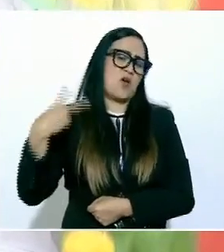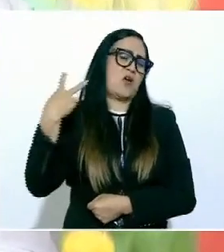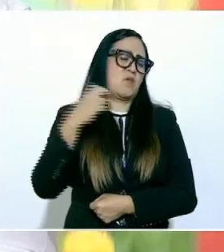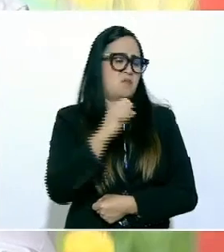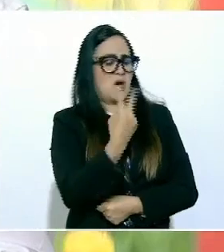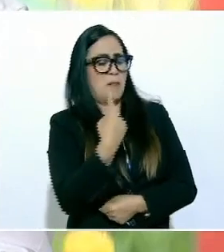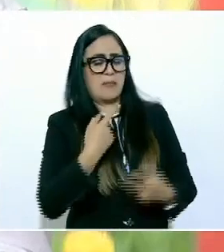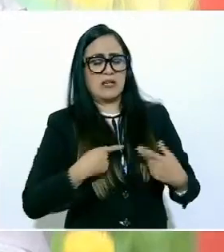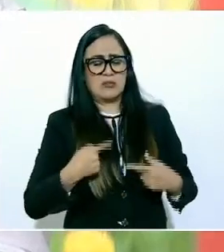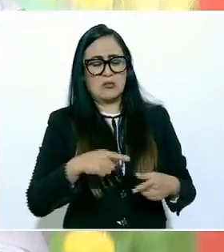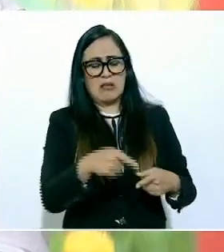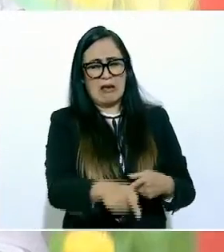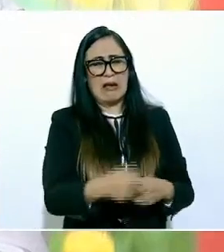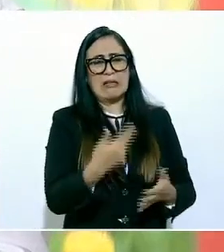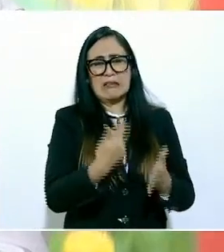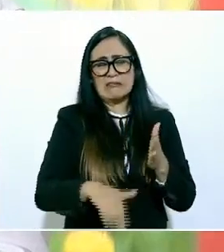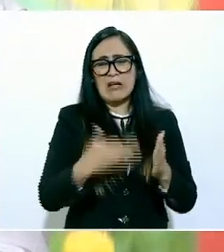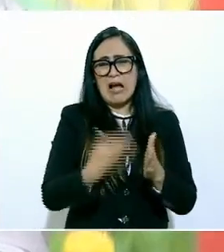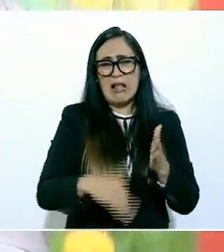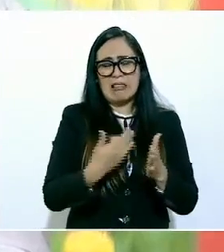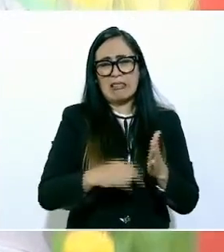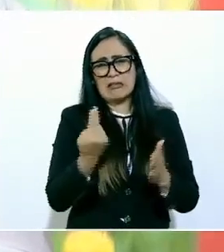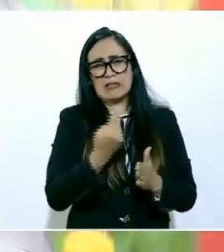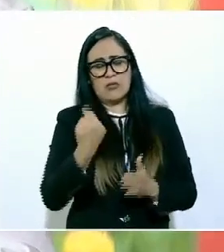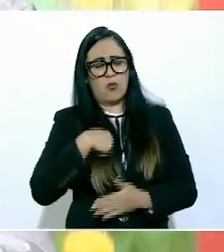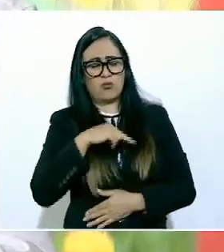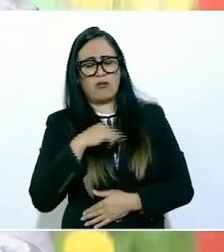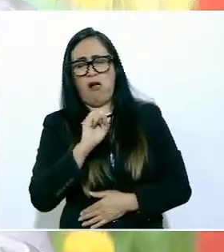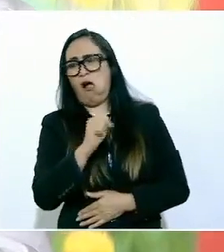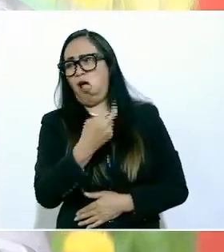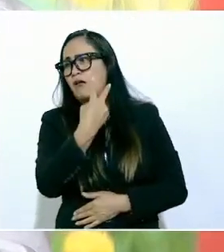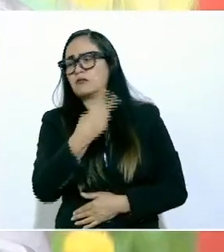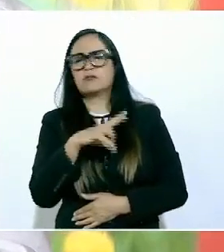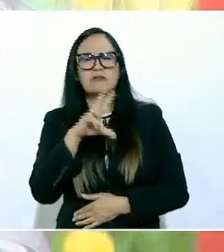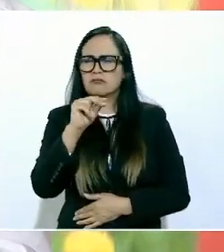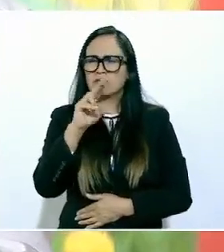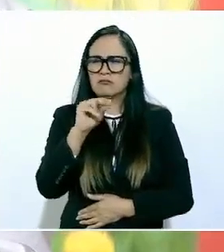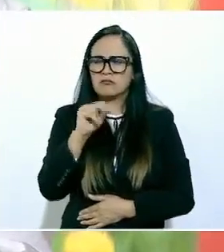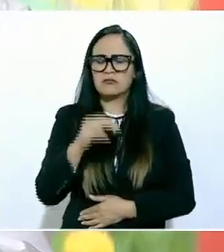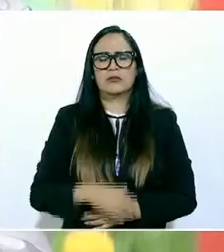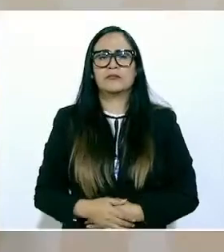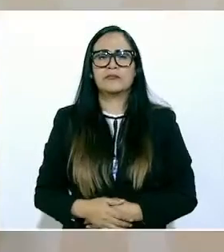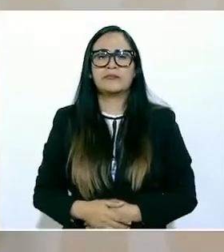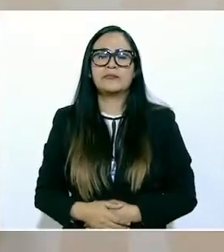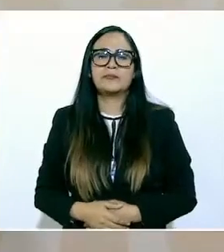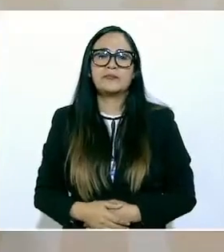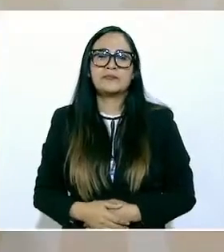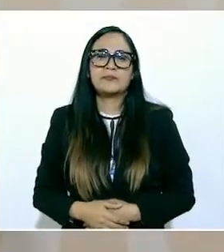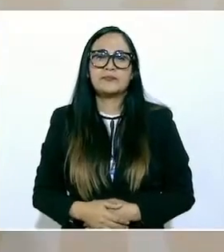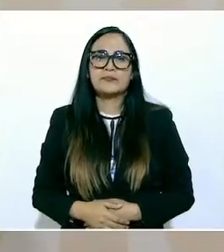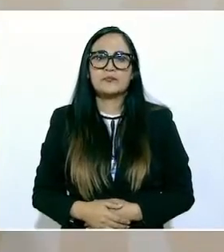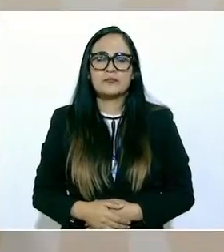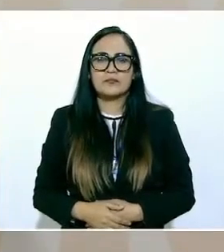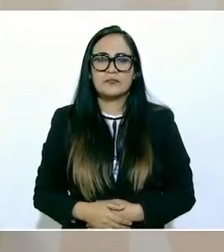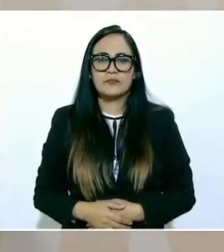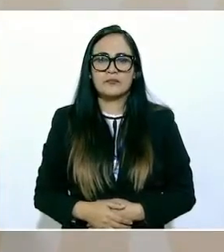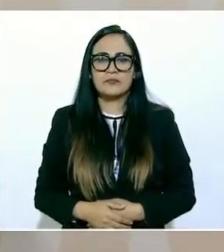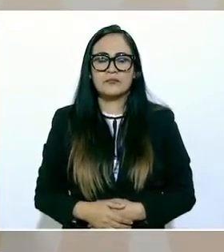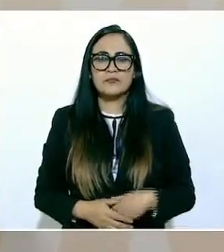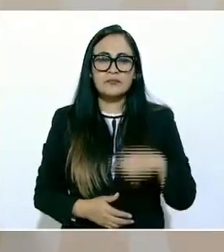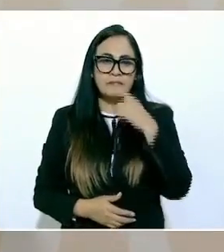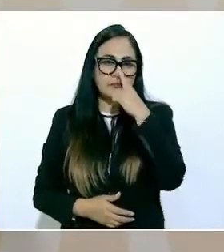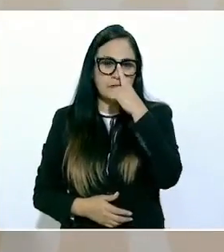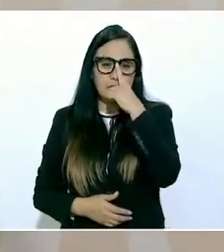pobre, al desposeído. Pero por si fuese poco, también el